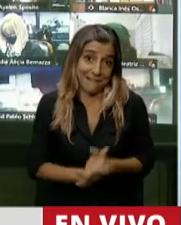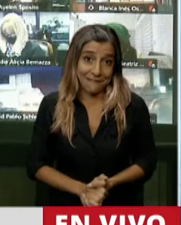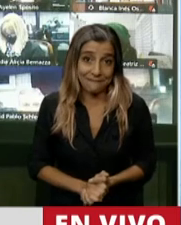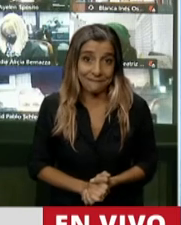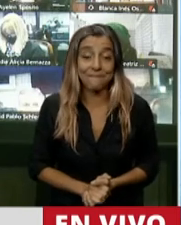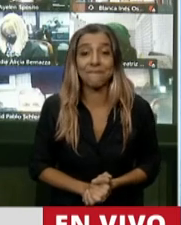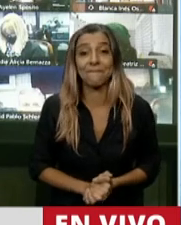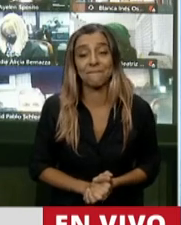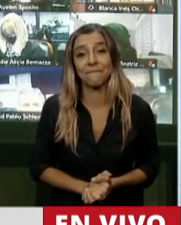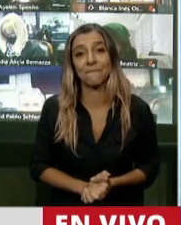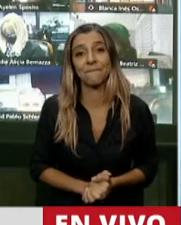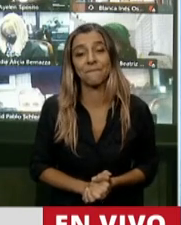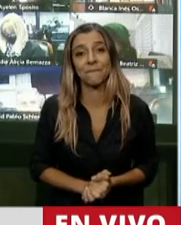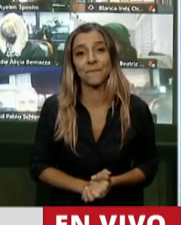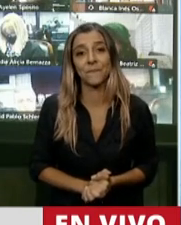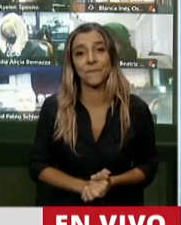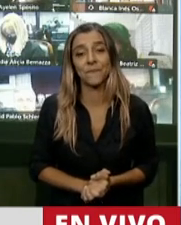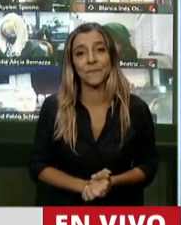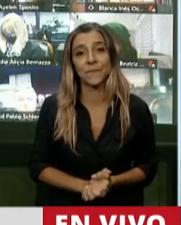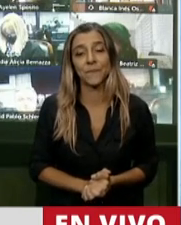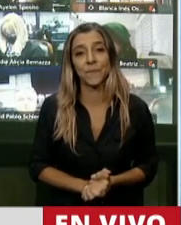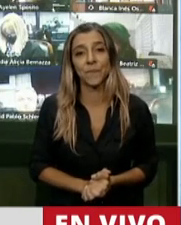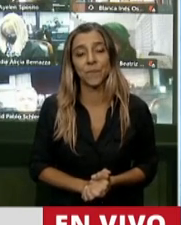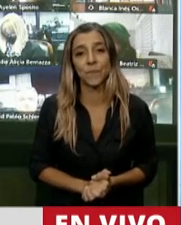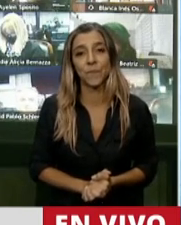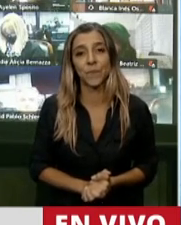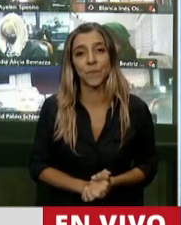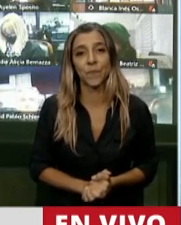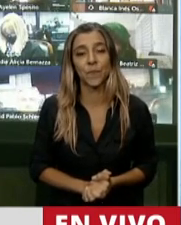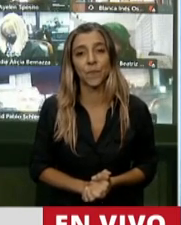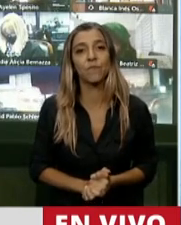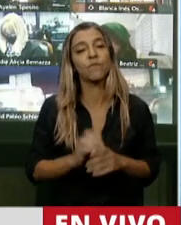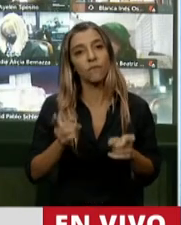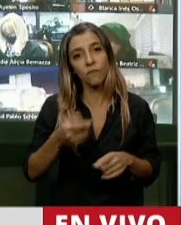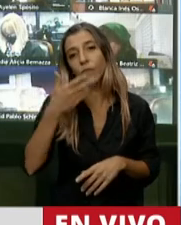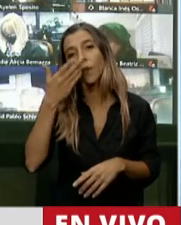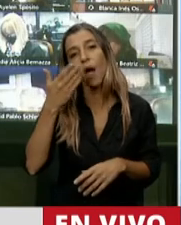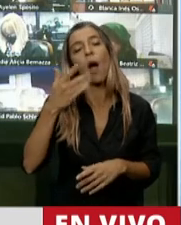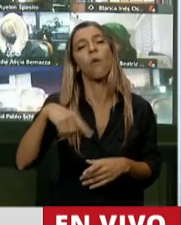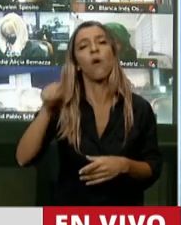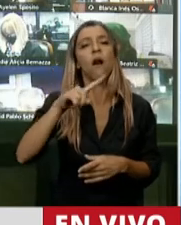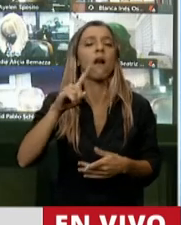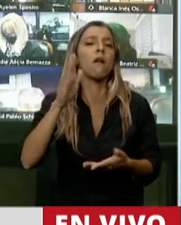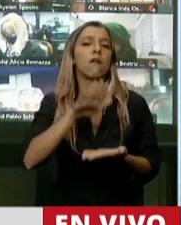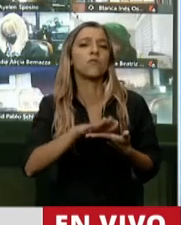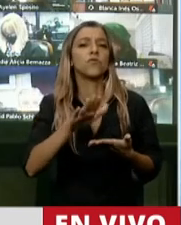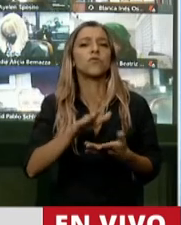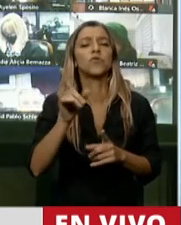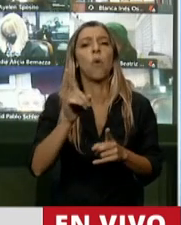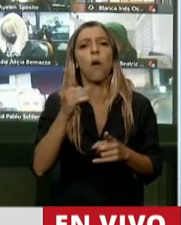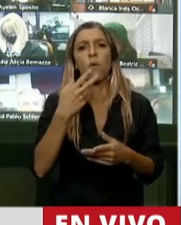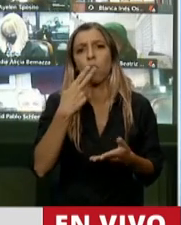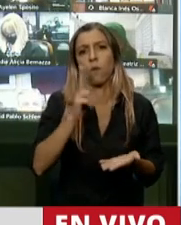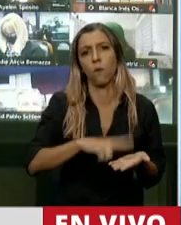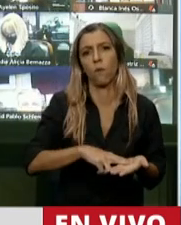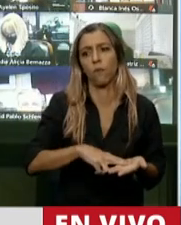Por otro lado, se habló de lo absurdo de algunos impuestos, se